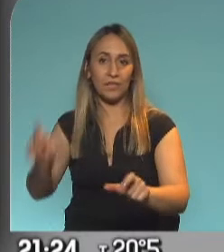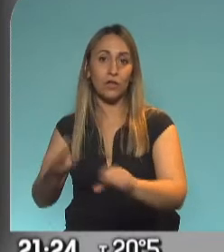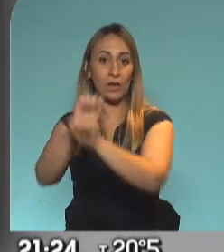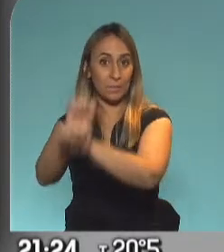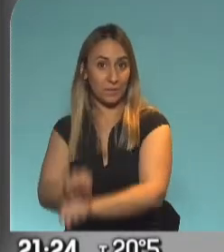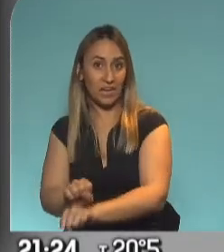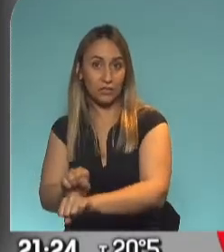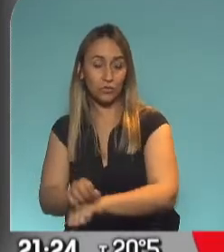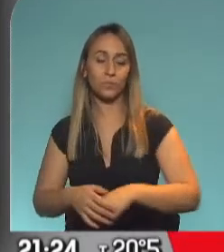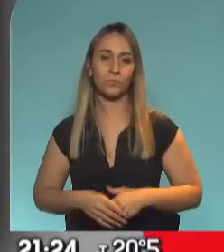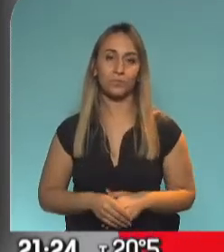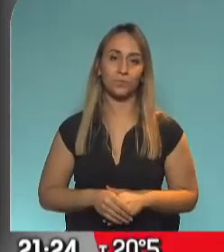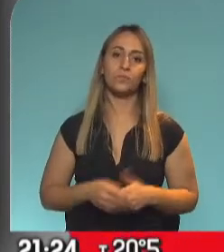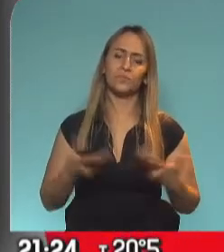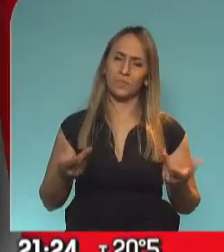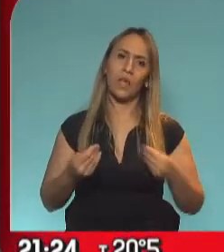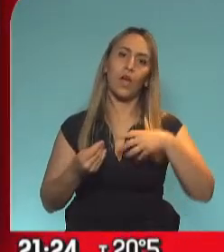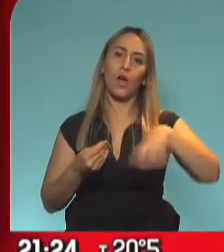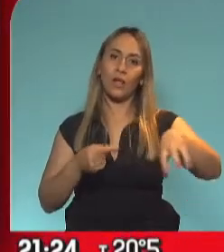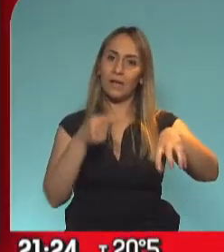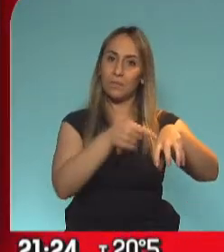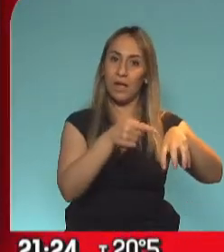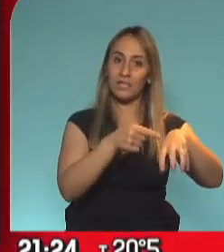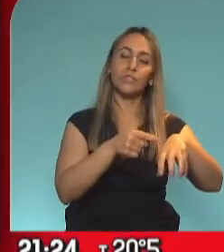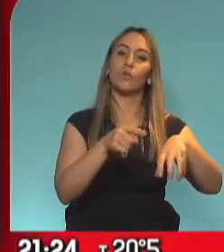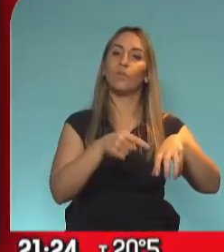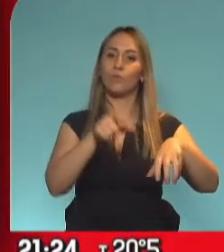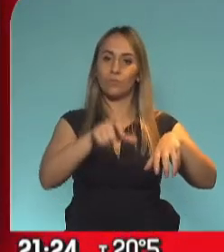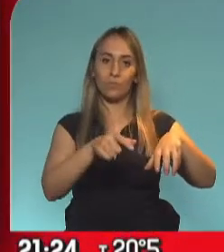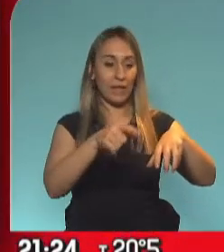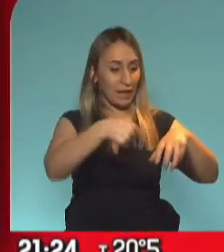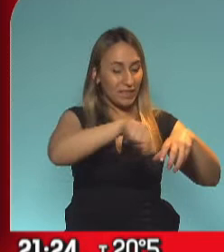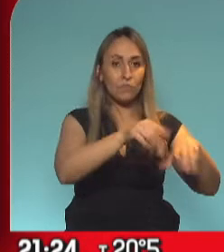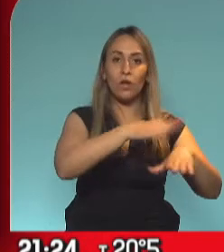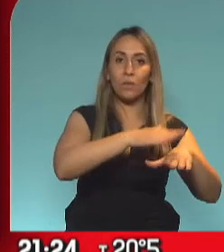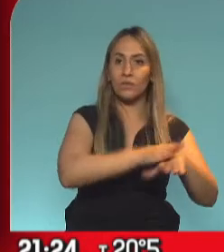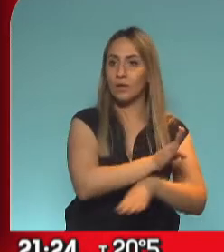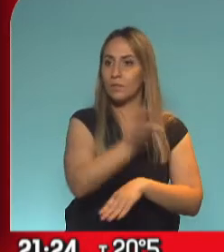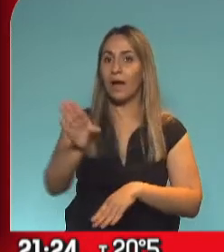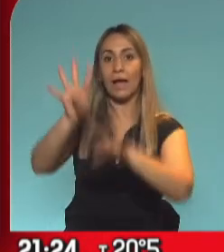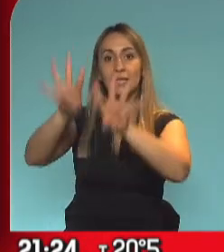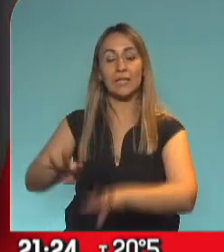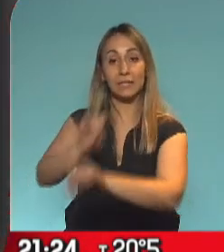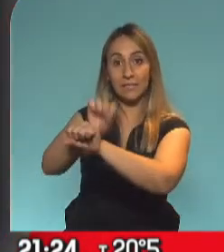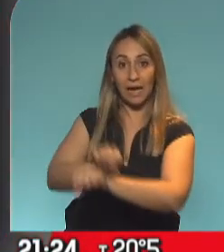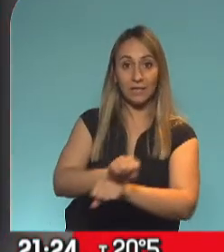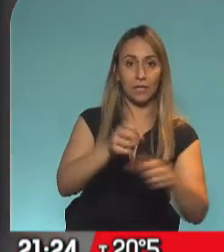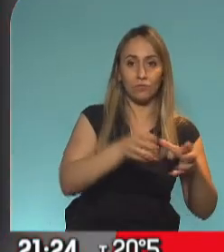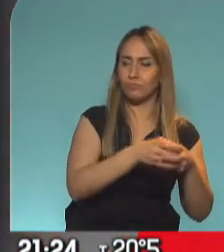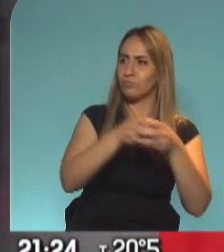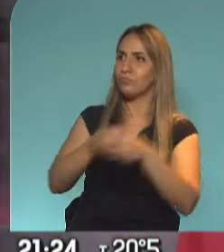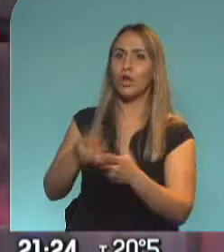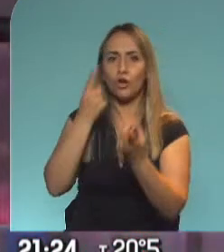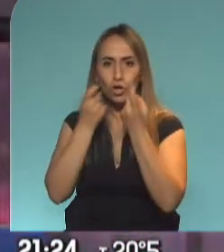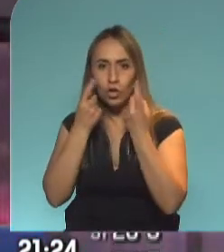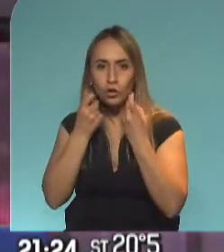libertad. Es decir, los organismos que iban a las cárceles a controlar que se respetara la dignidad de los presos